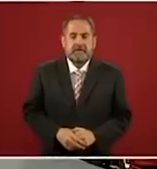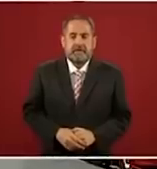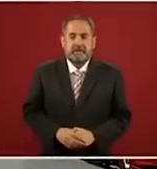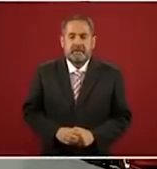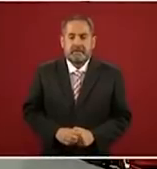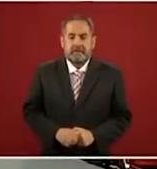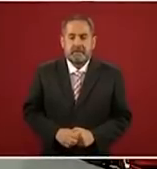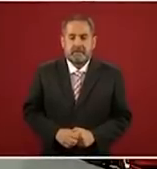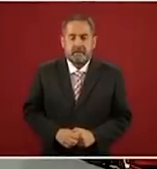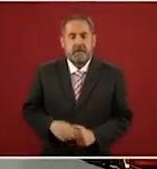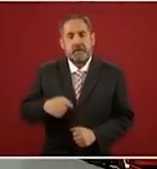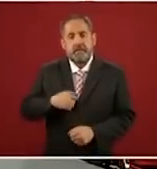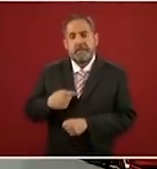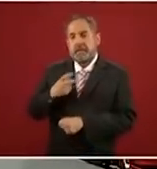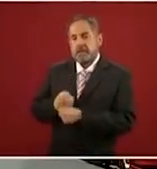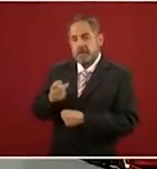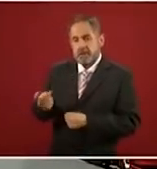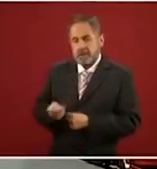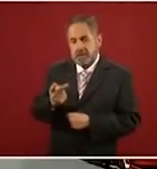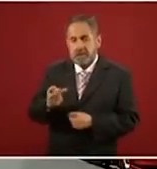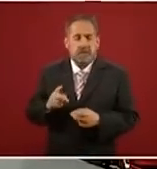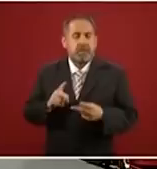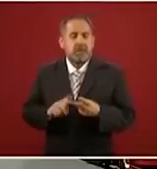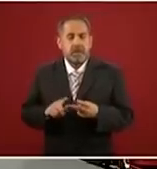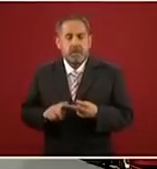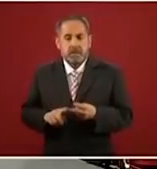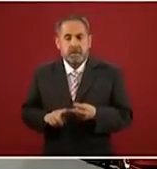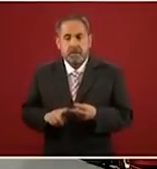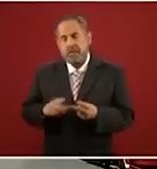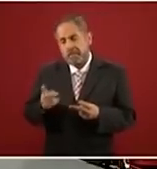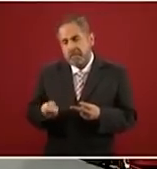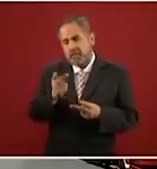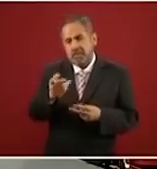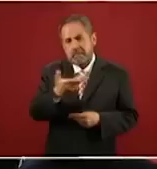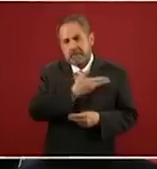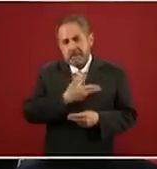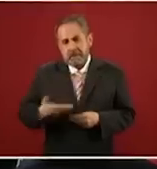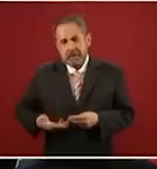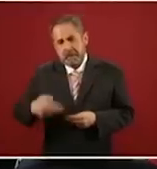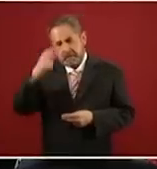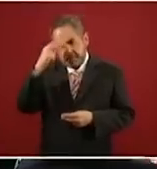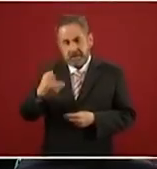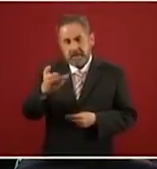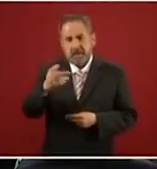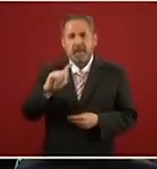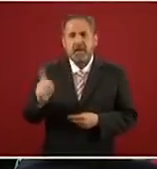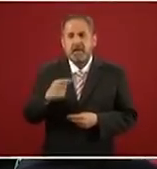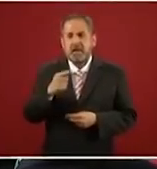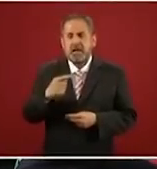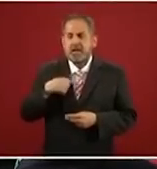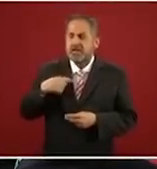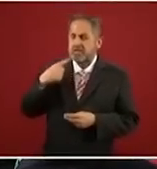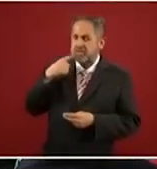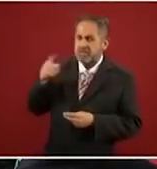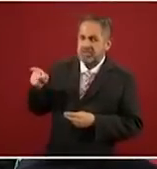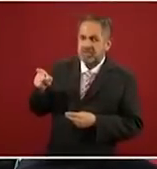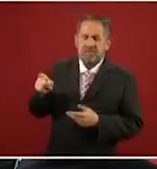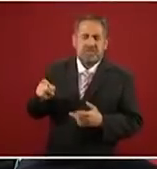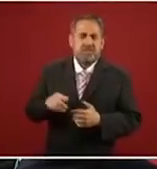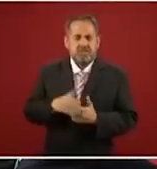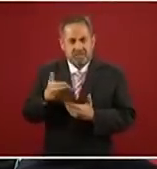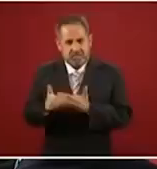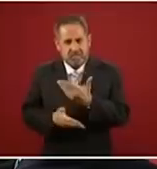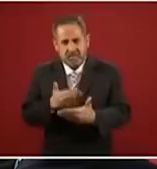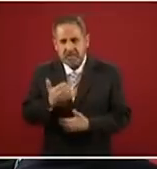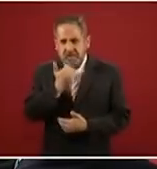es mi segunda pregunta sobre el pregunta presidente de méxico es una denuncia y le